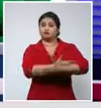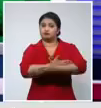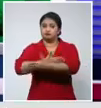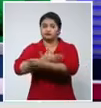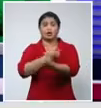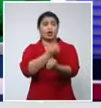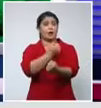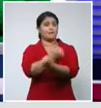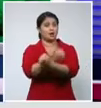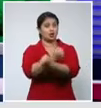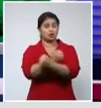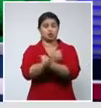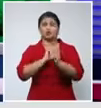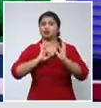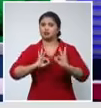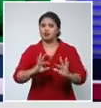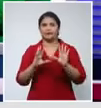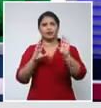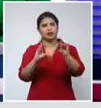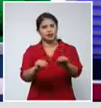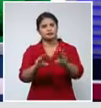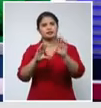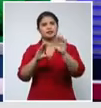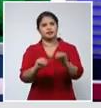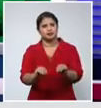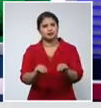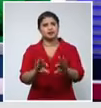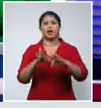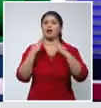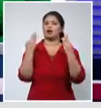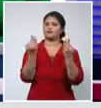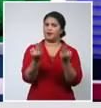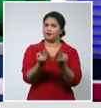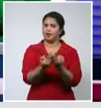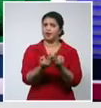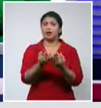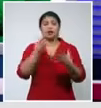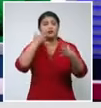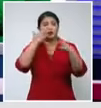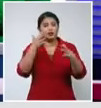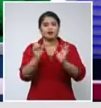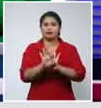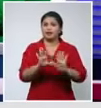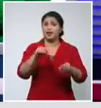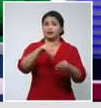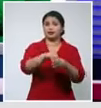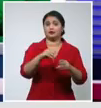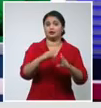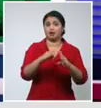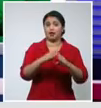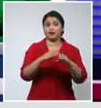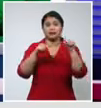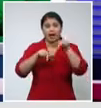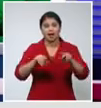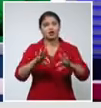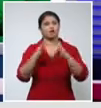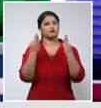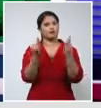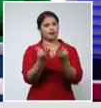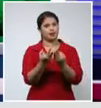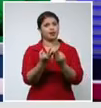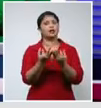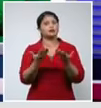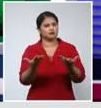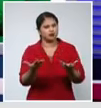Creo que es importante que se acaben de adoptar las medidas. Estas no son medidas de